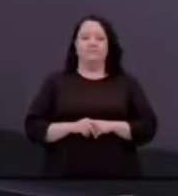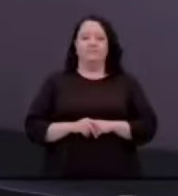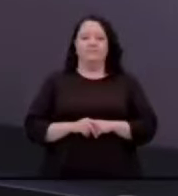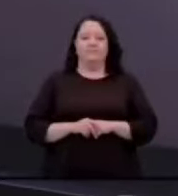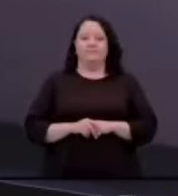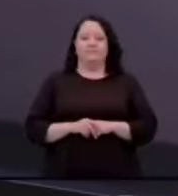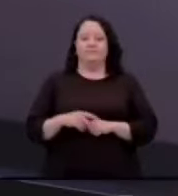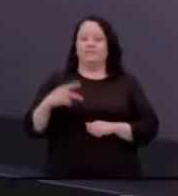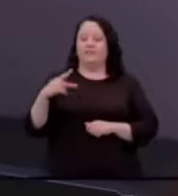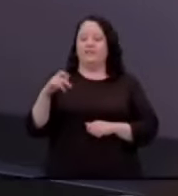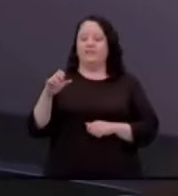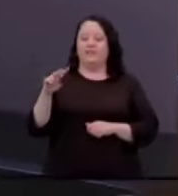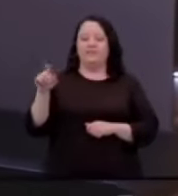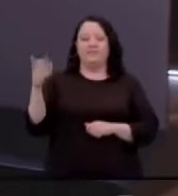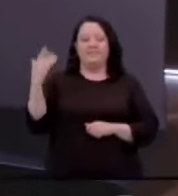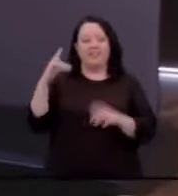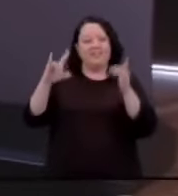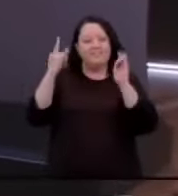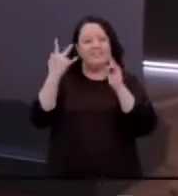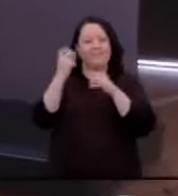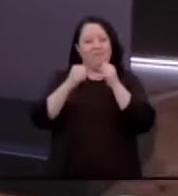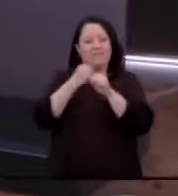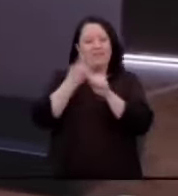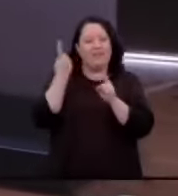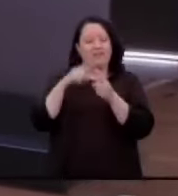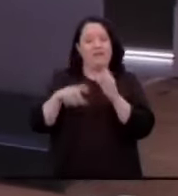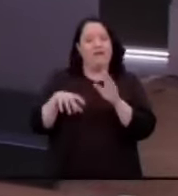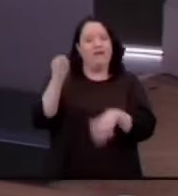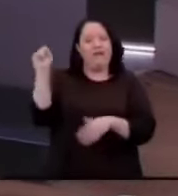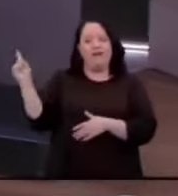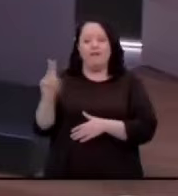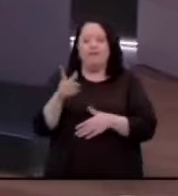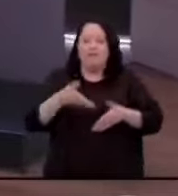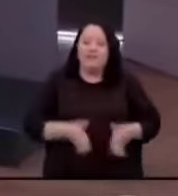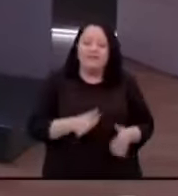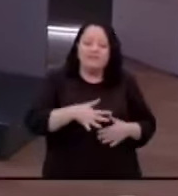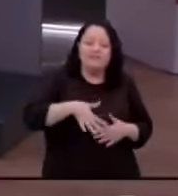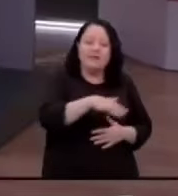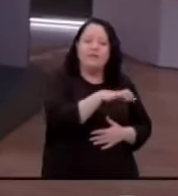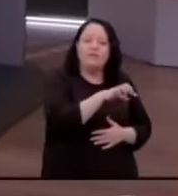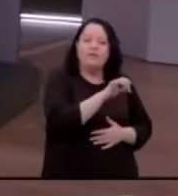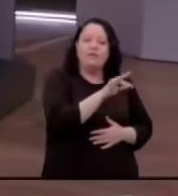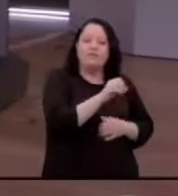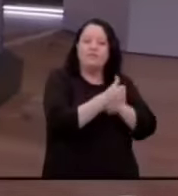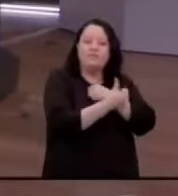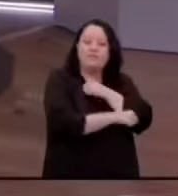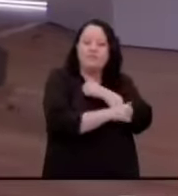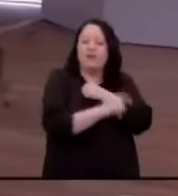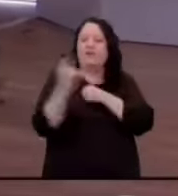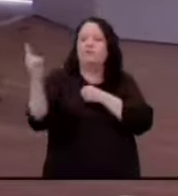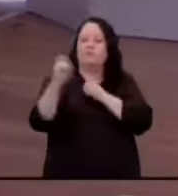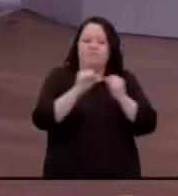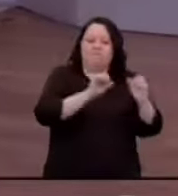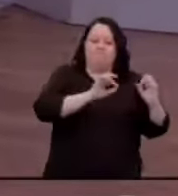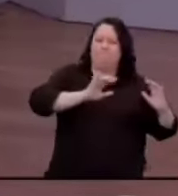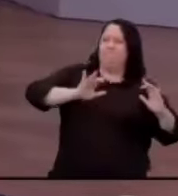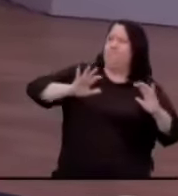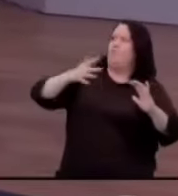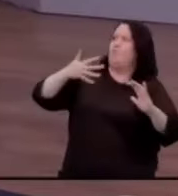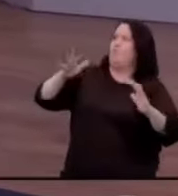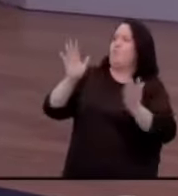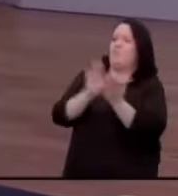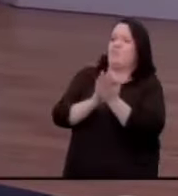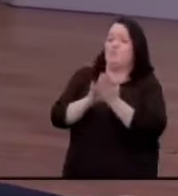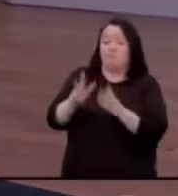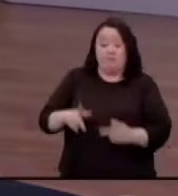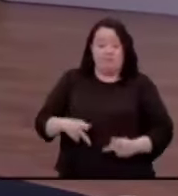Kevin Rúa, ganador del desafío 20 años, llegó a su natal puerto, Boyacá, en donde fue recibido con una gran caravana. Kevin es un guerrero con una historia de vida